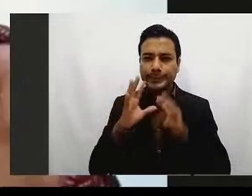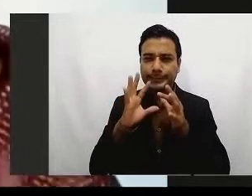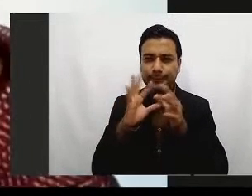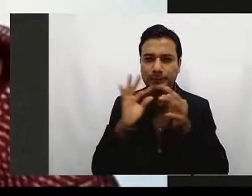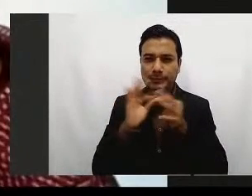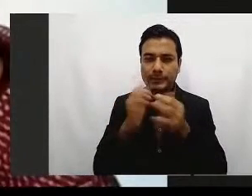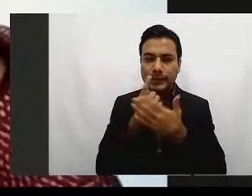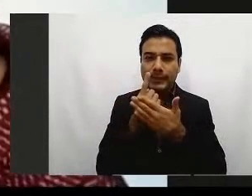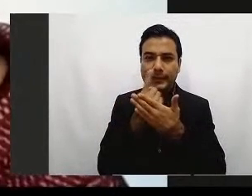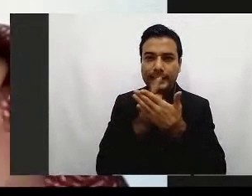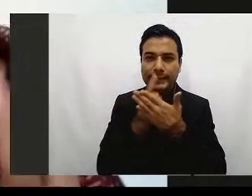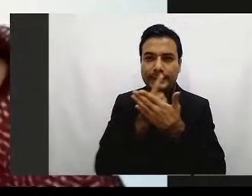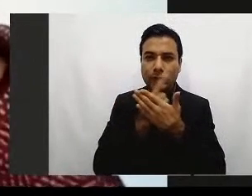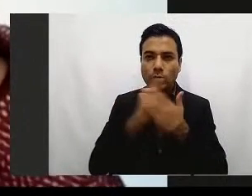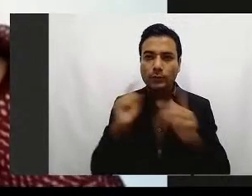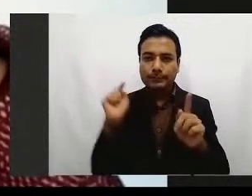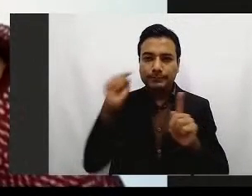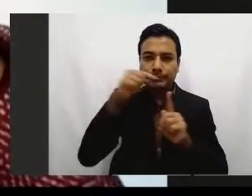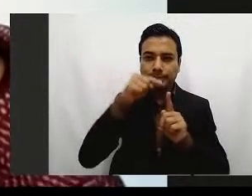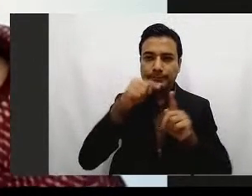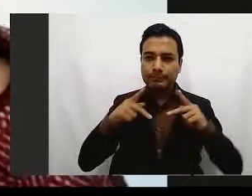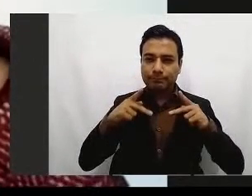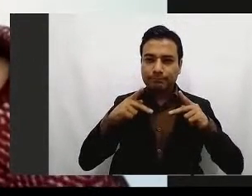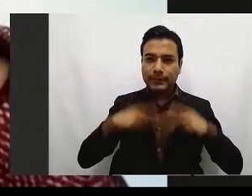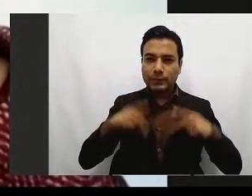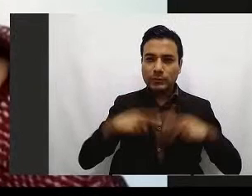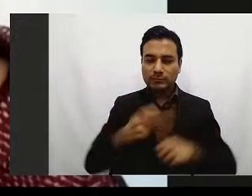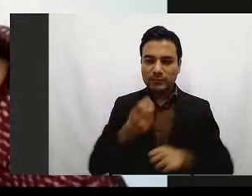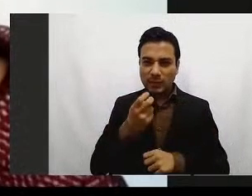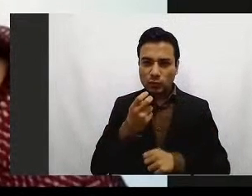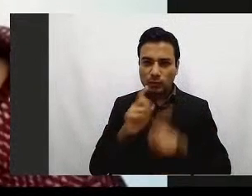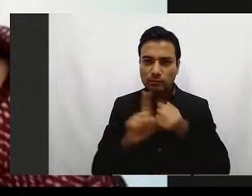diseño centrado en las personas y cómo eso puede ayudar a resolver